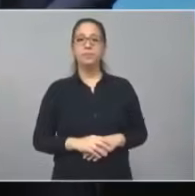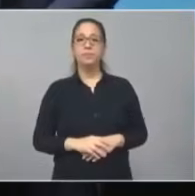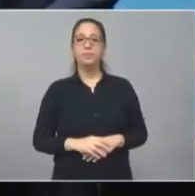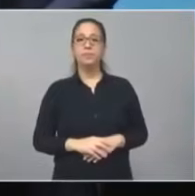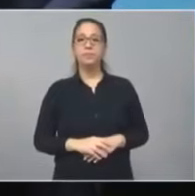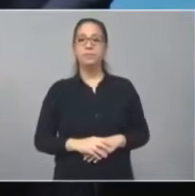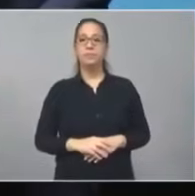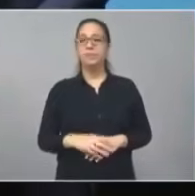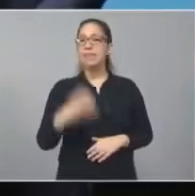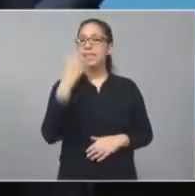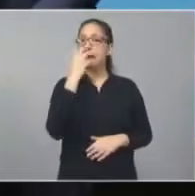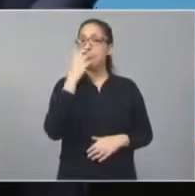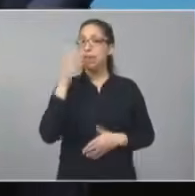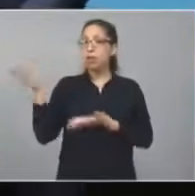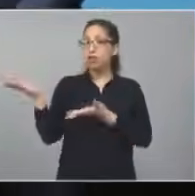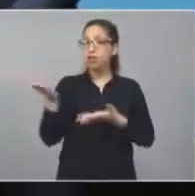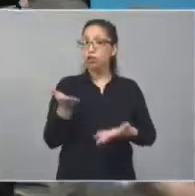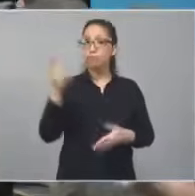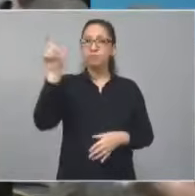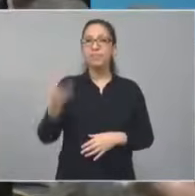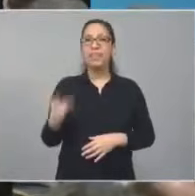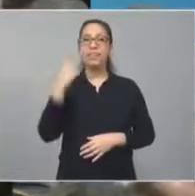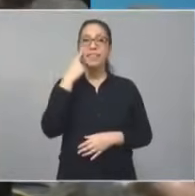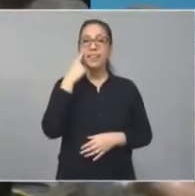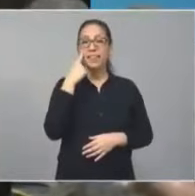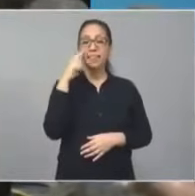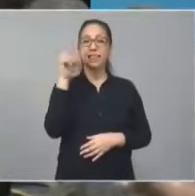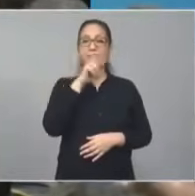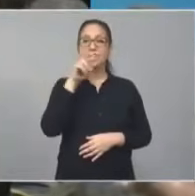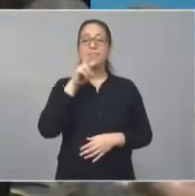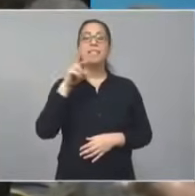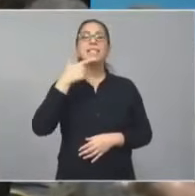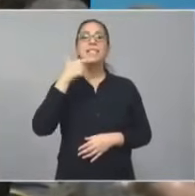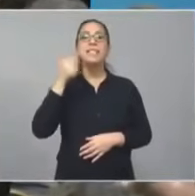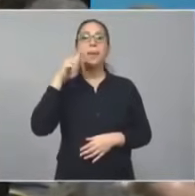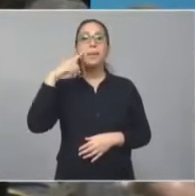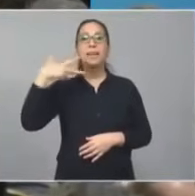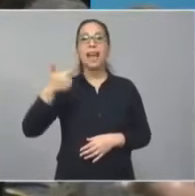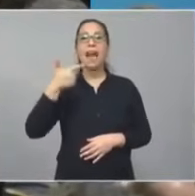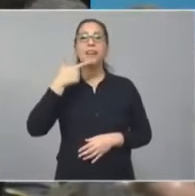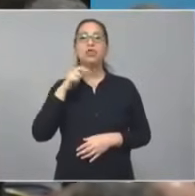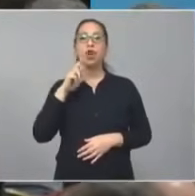Por Capitán Sarmiento, invitamos a Fernanda Sabina Astorino Hurtado.